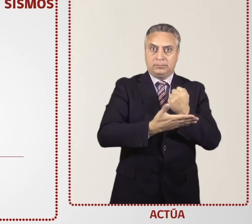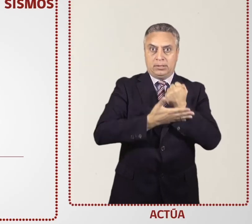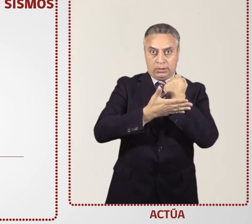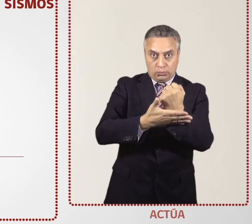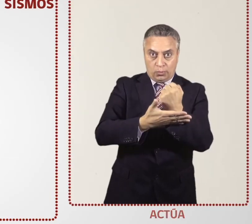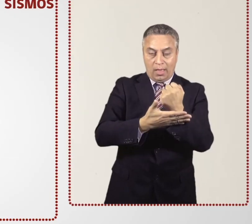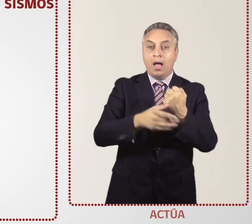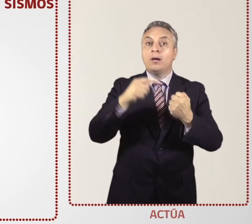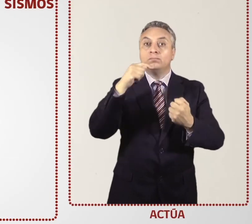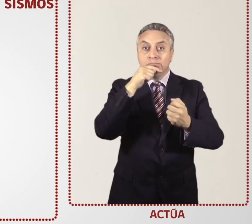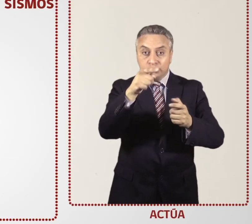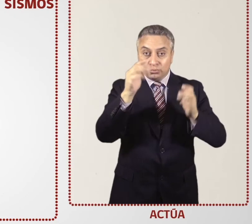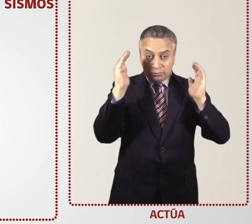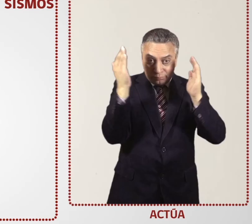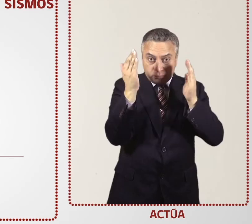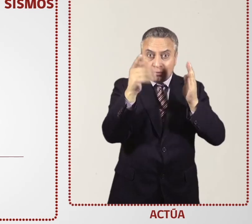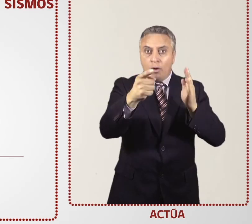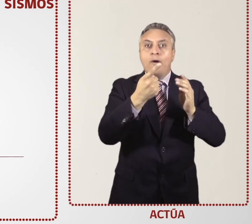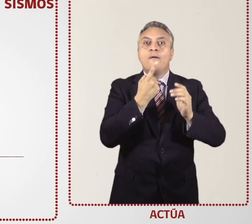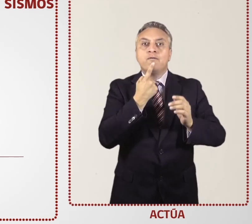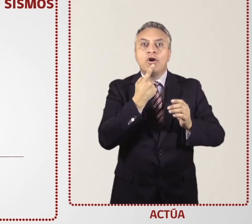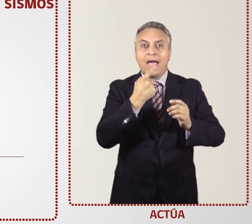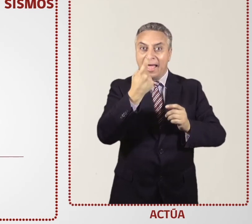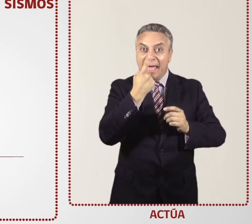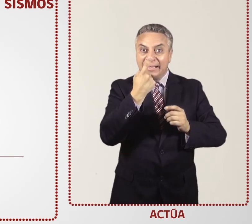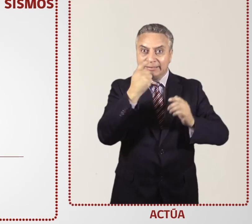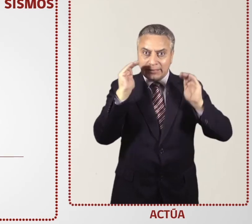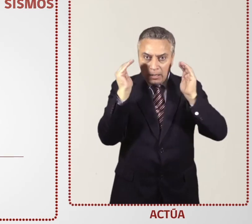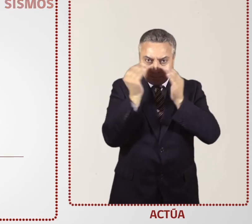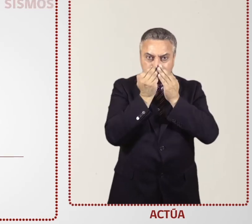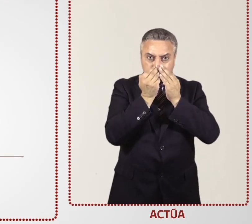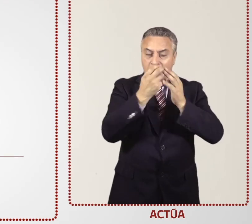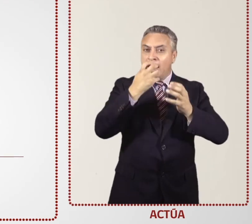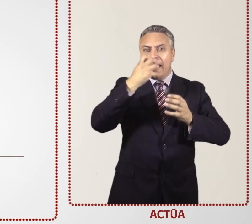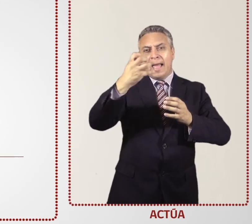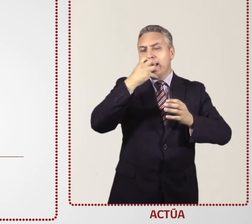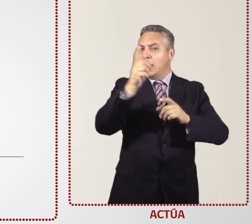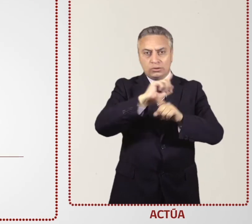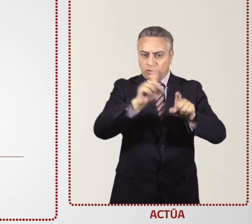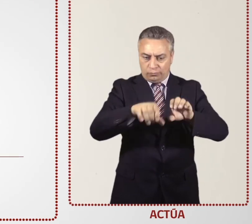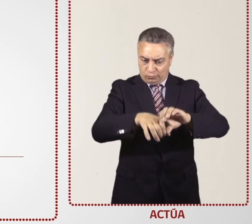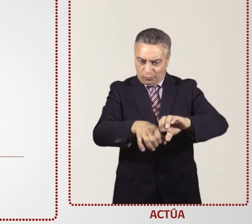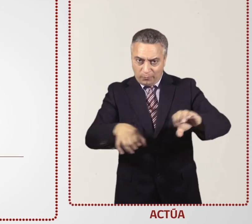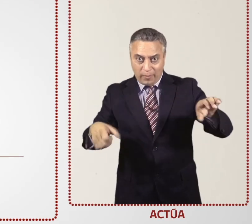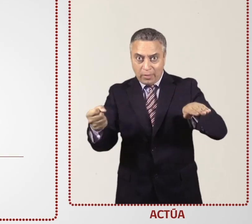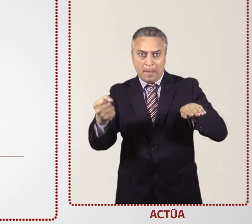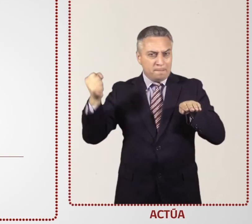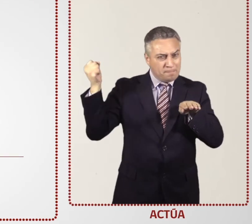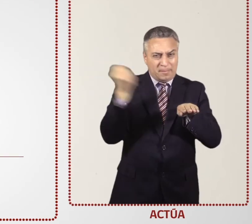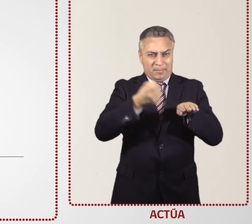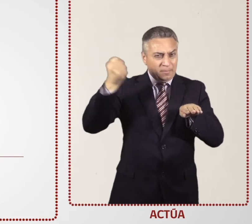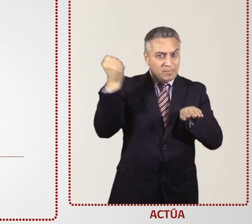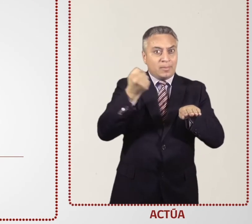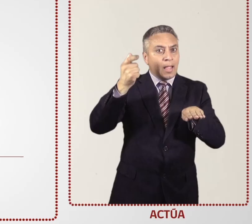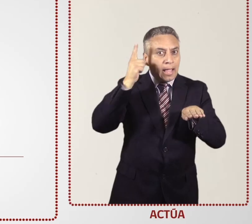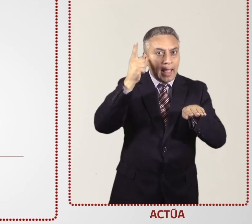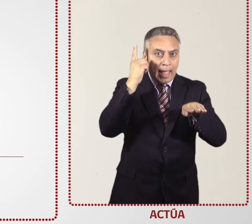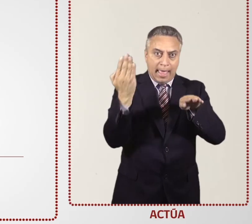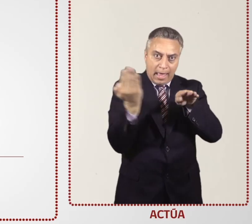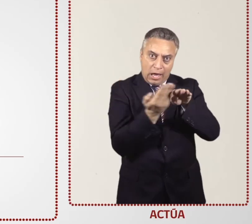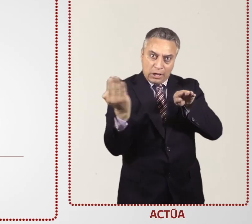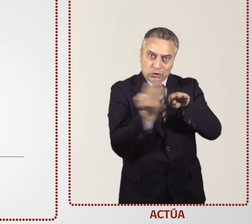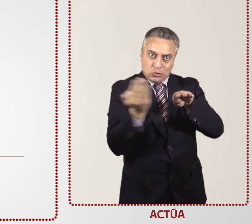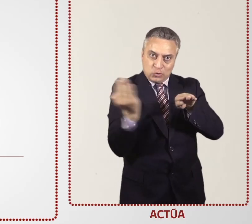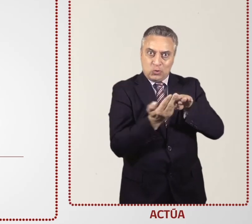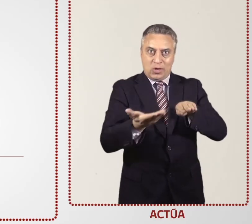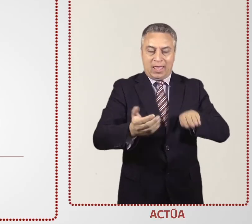los rescatistas. Si estás atrapado, cubre tu boca y nariz, evita gritar y da señales dando golpes con algún